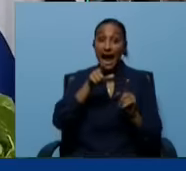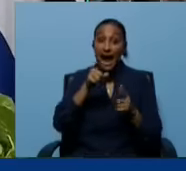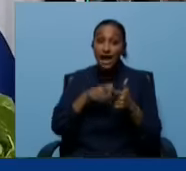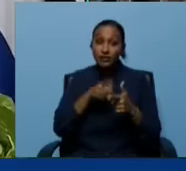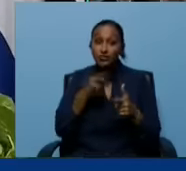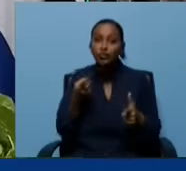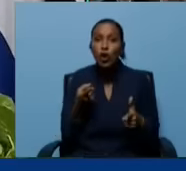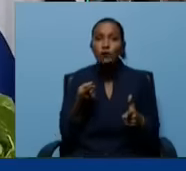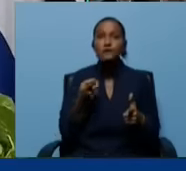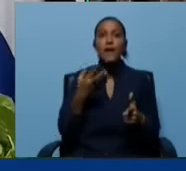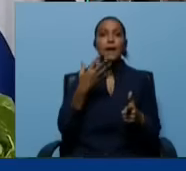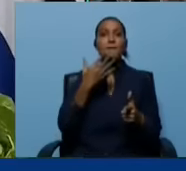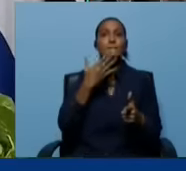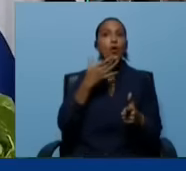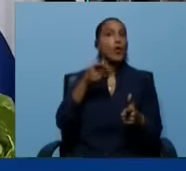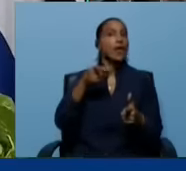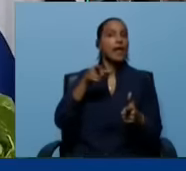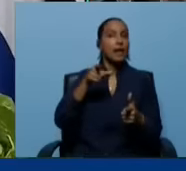de la Grecia